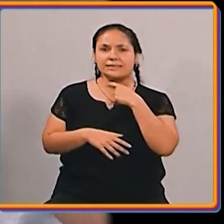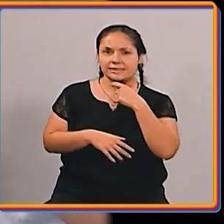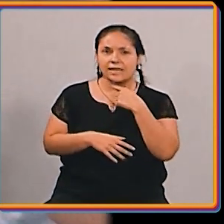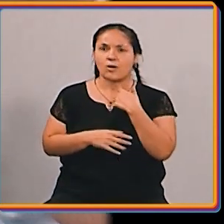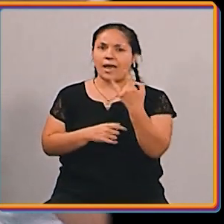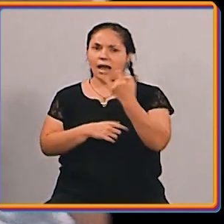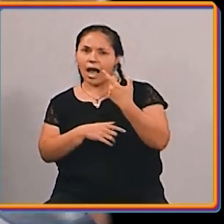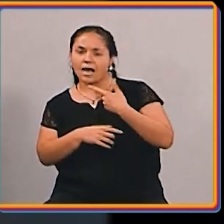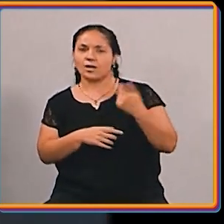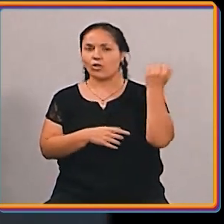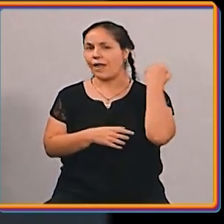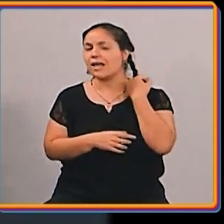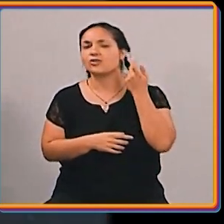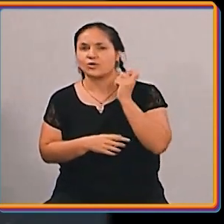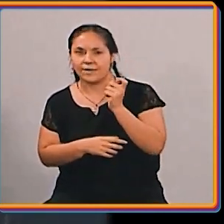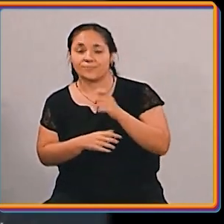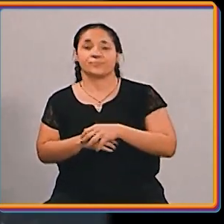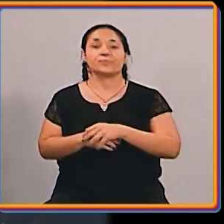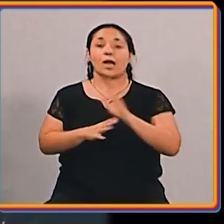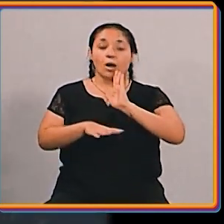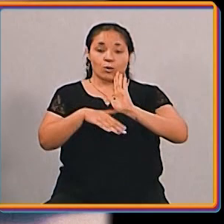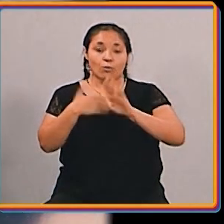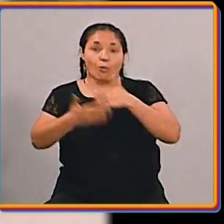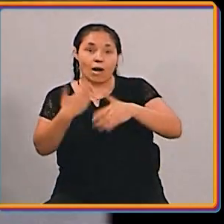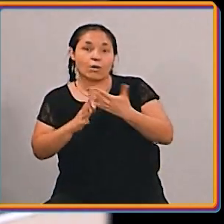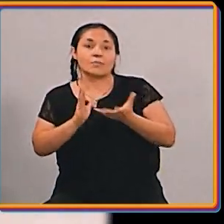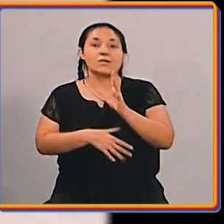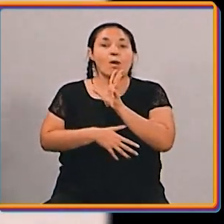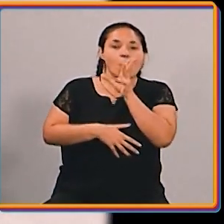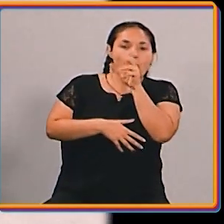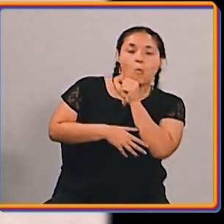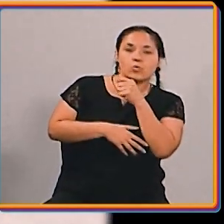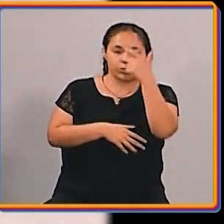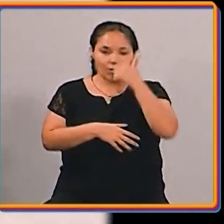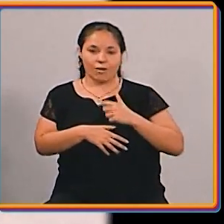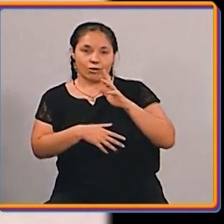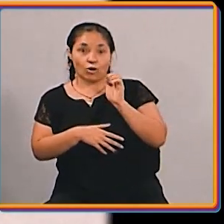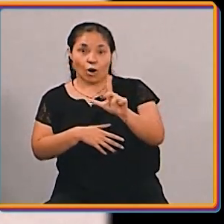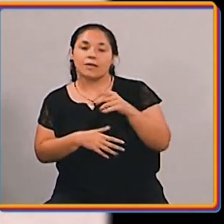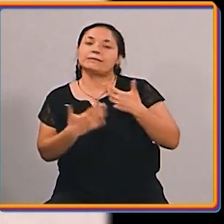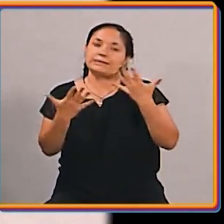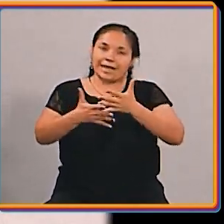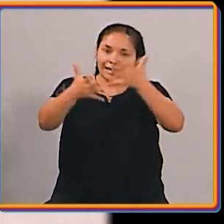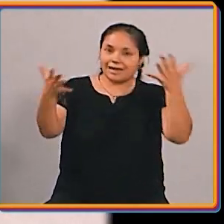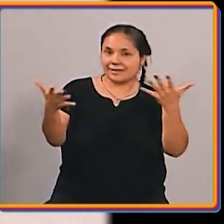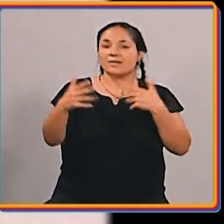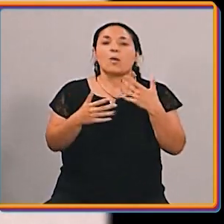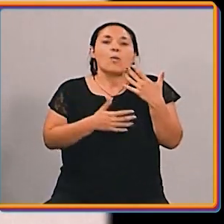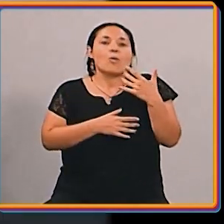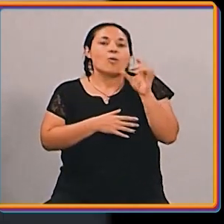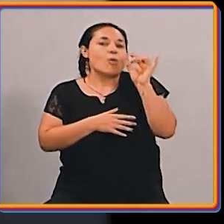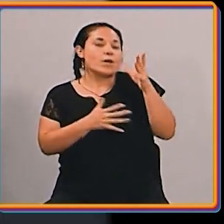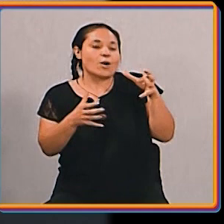y traicionar. El mundo de los juegos de roles ocultos es muy amplio y la lucha de un grupo revolucionario no es el